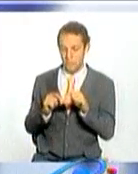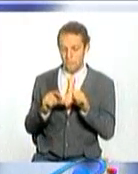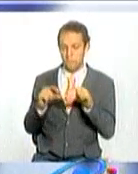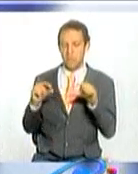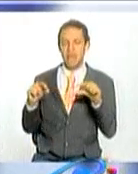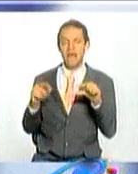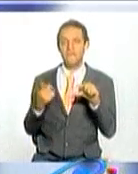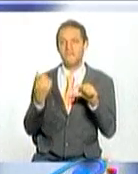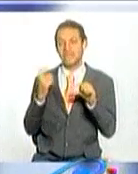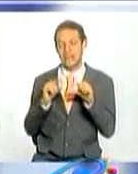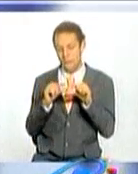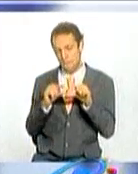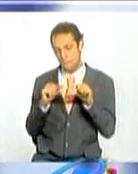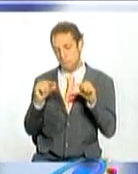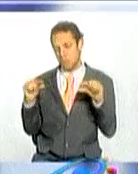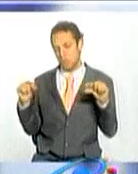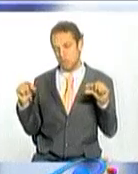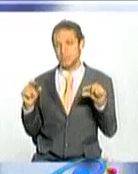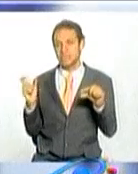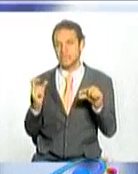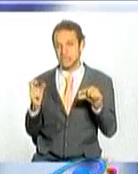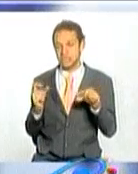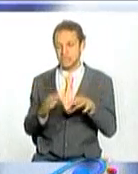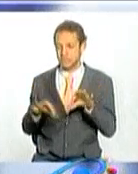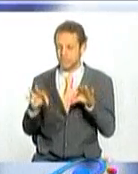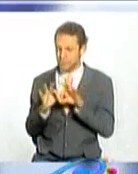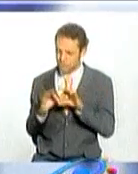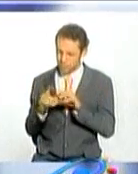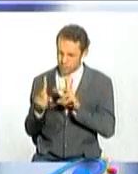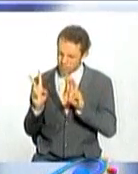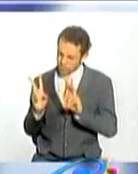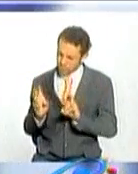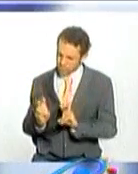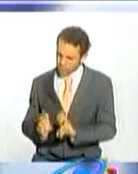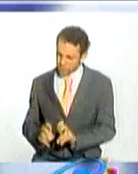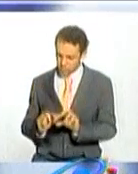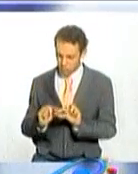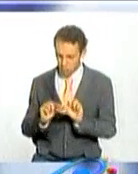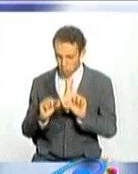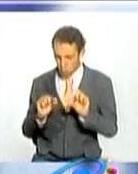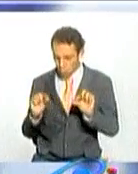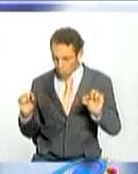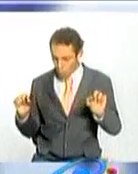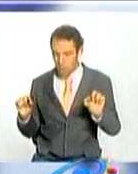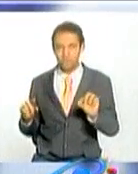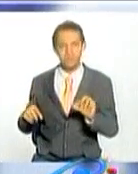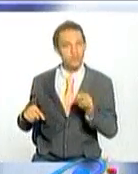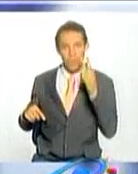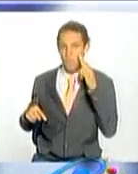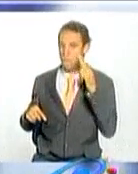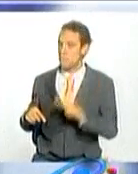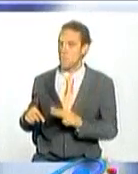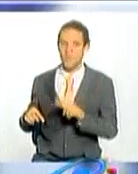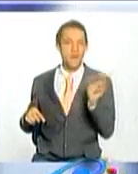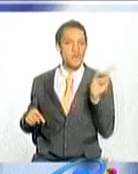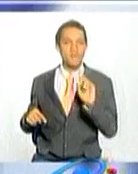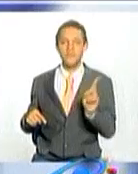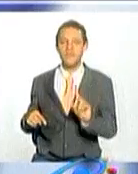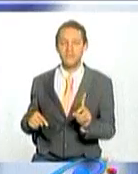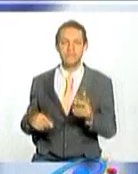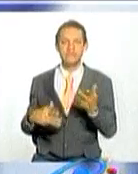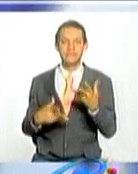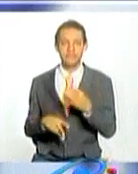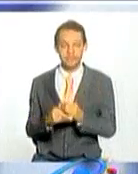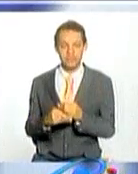verlo, pero pues no es el caso en este momento de que haya dilatación del Wilson. Ese es otro órgano que podemos apreciar